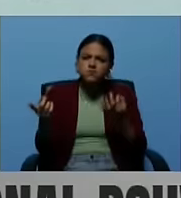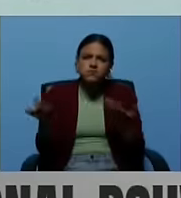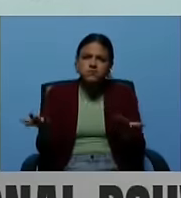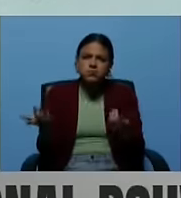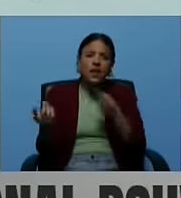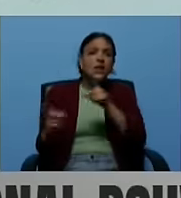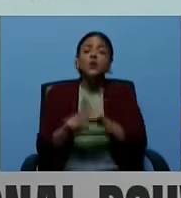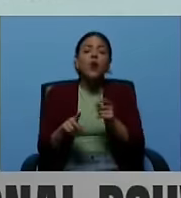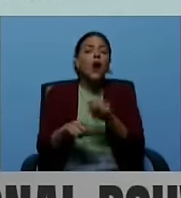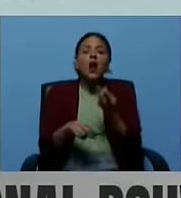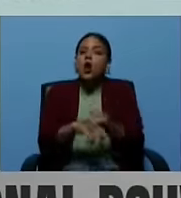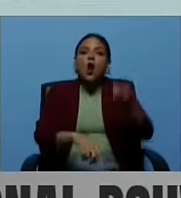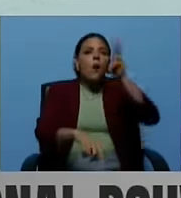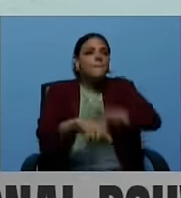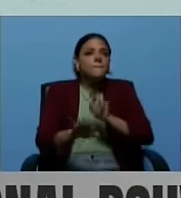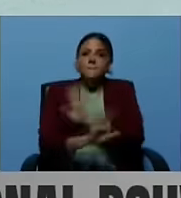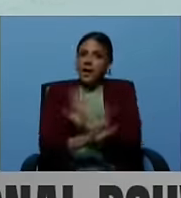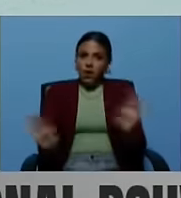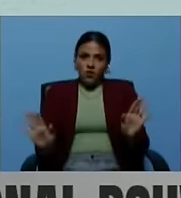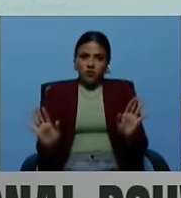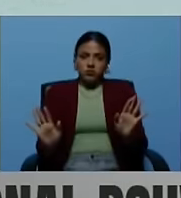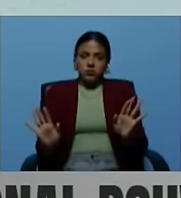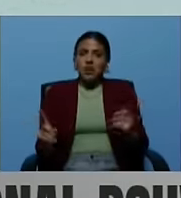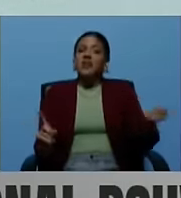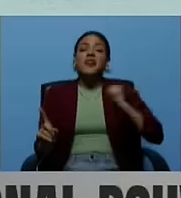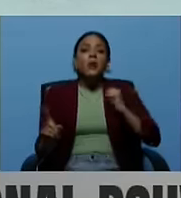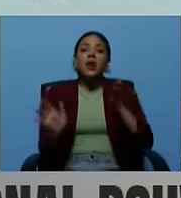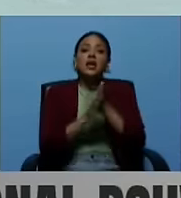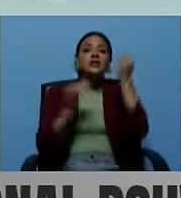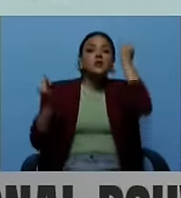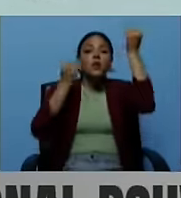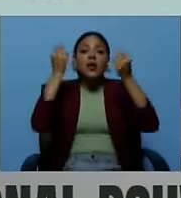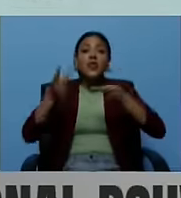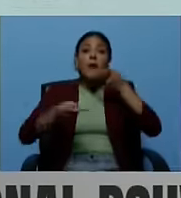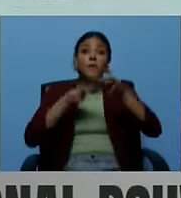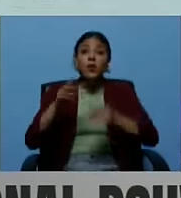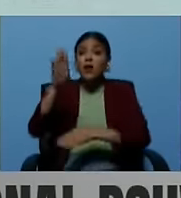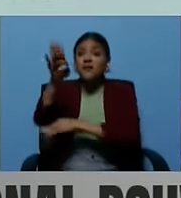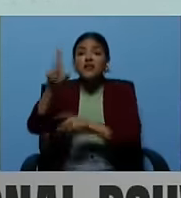lo peor de cualquier expresión política.